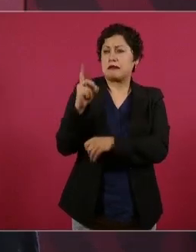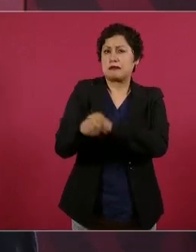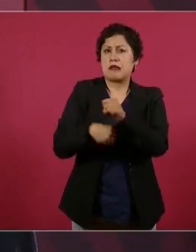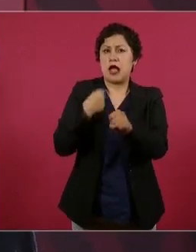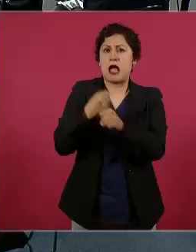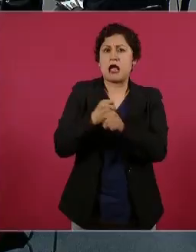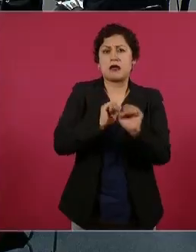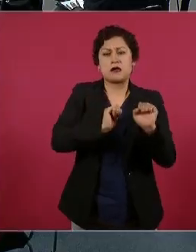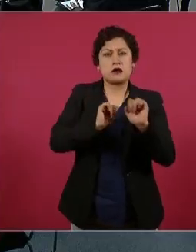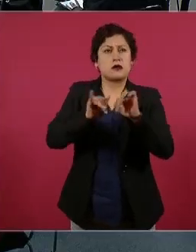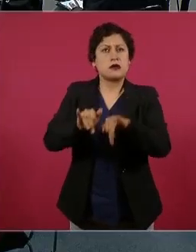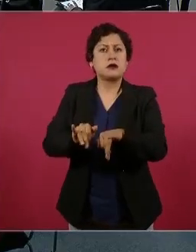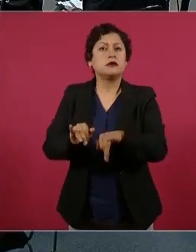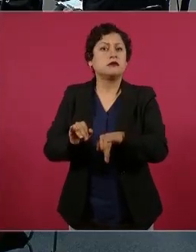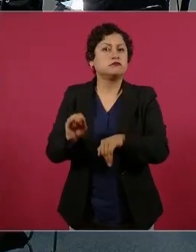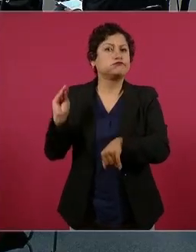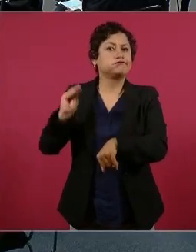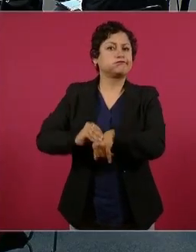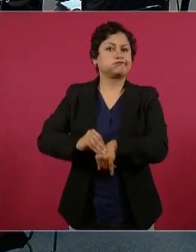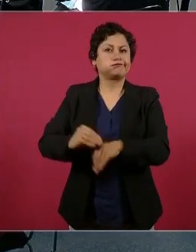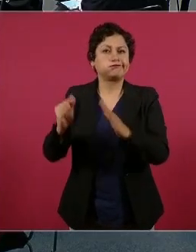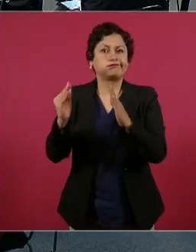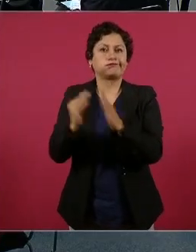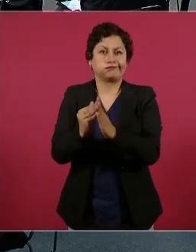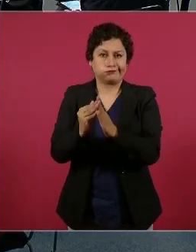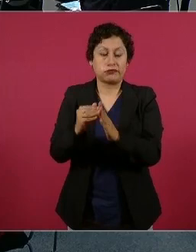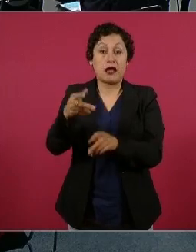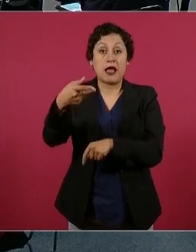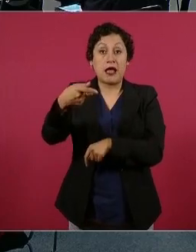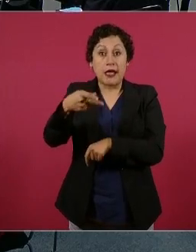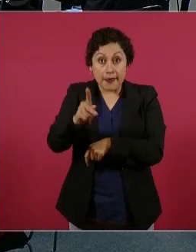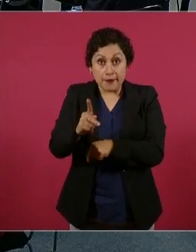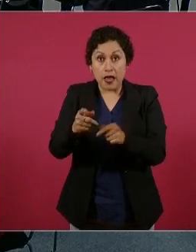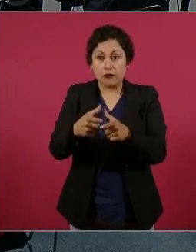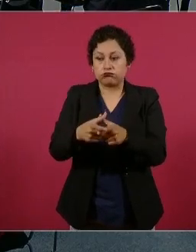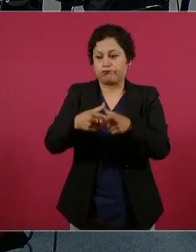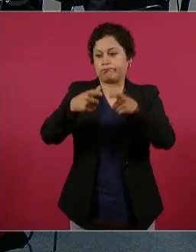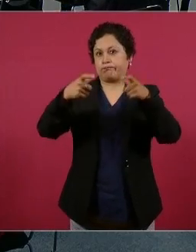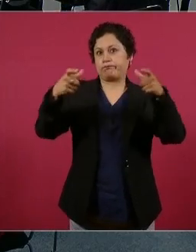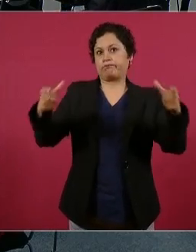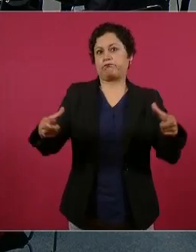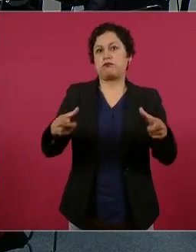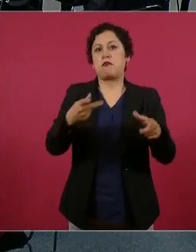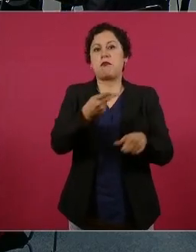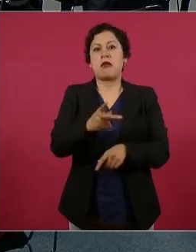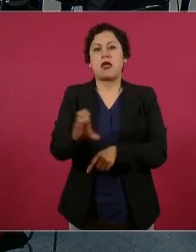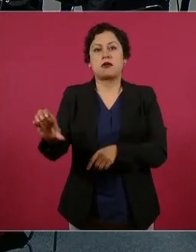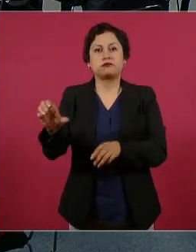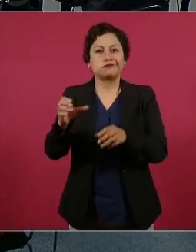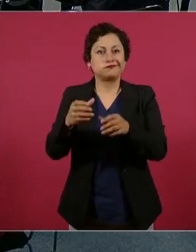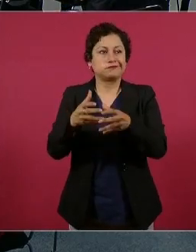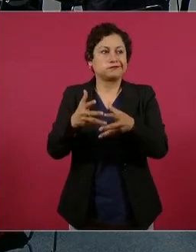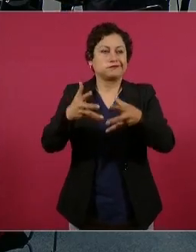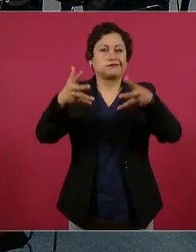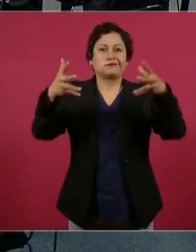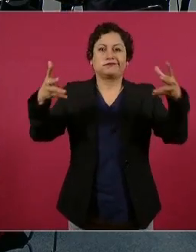pero Playa ya creció muchísimo y